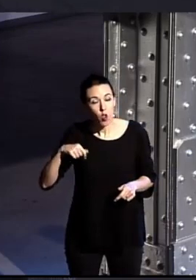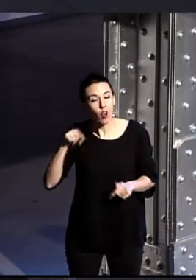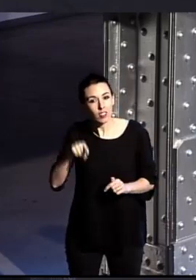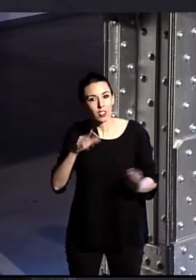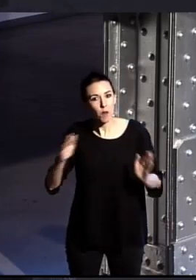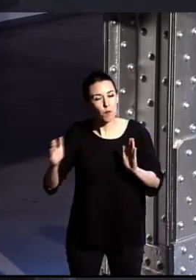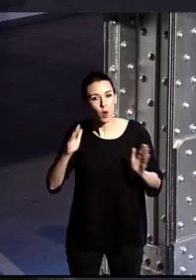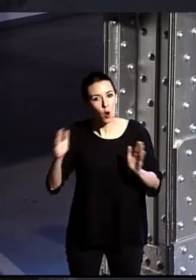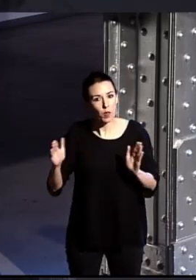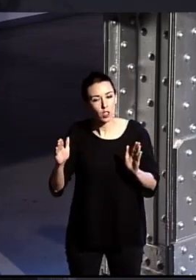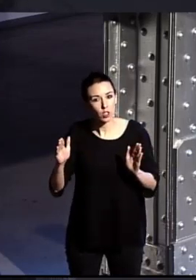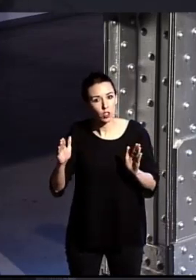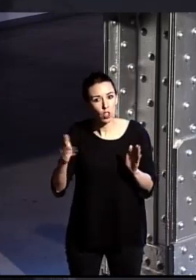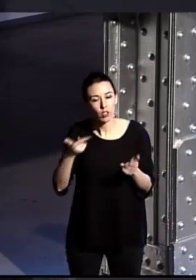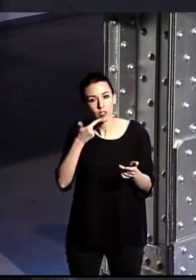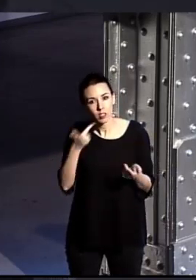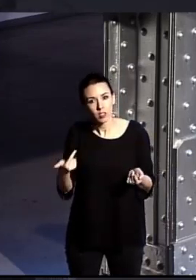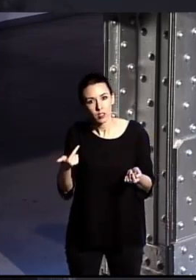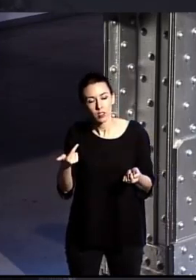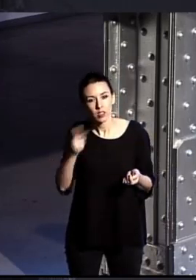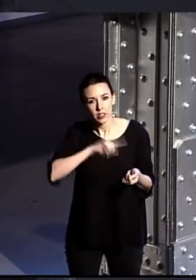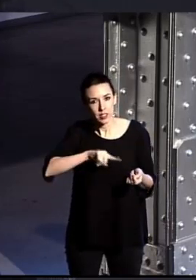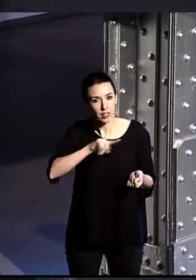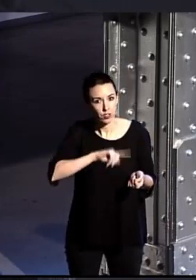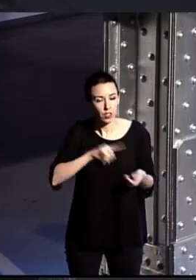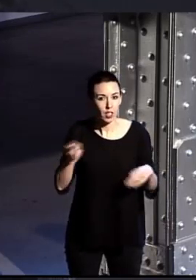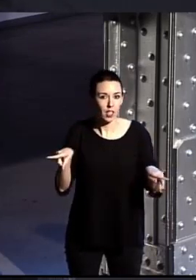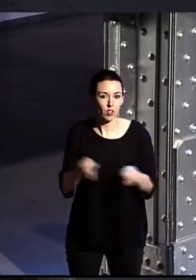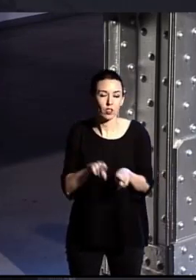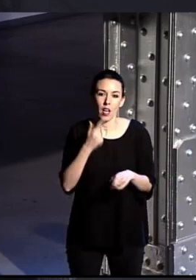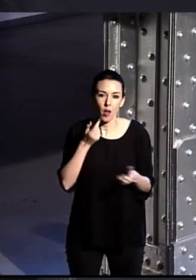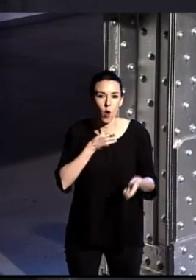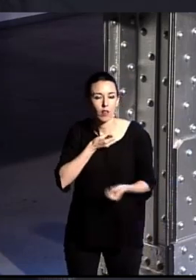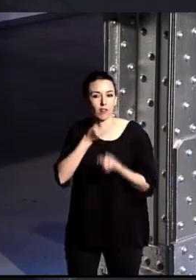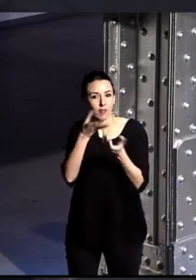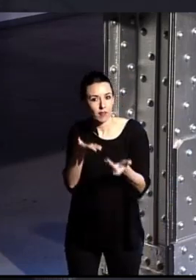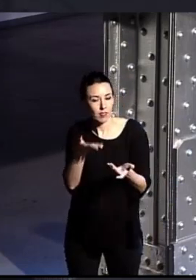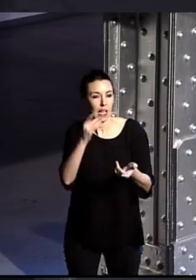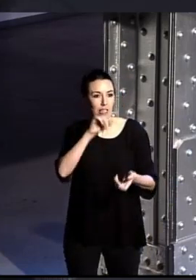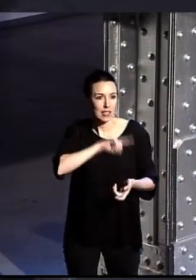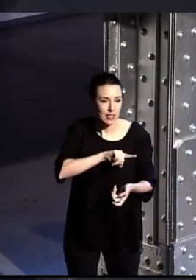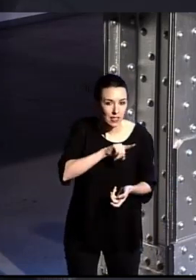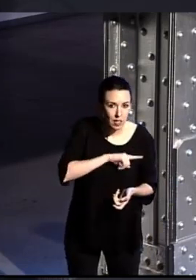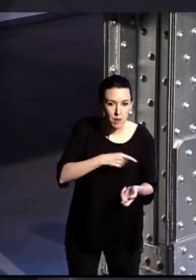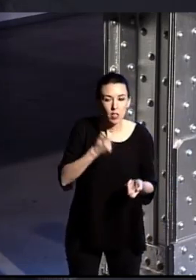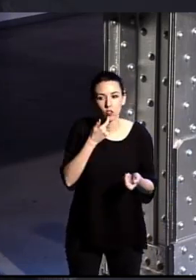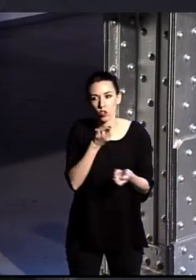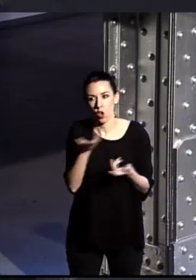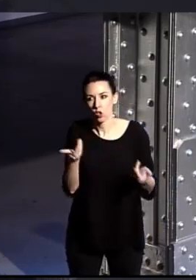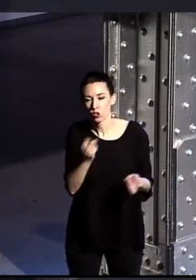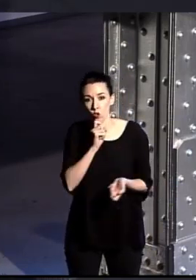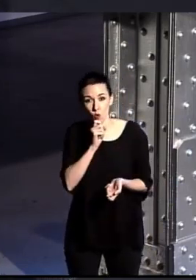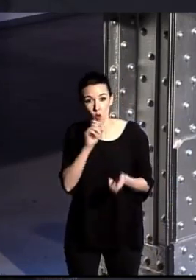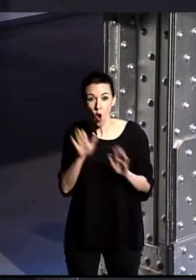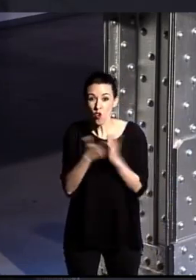el momento, digamos, de sentir, de expresar sentimientos.